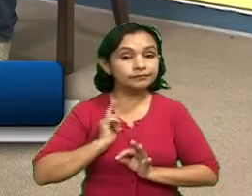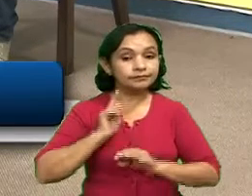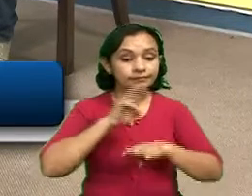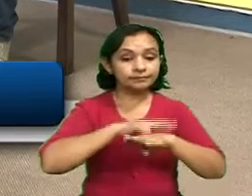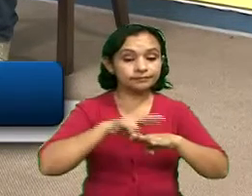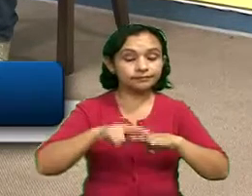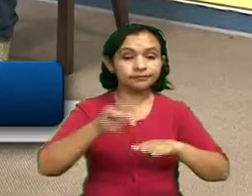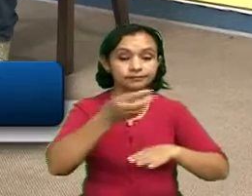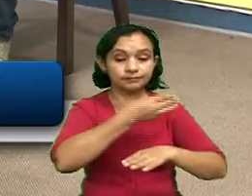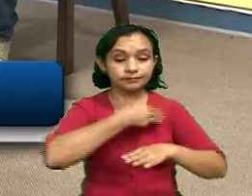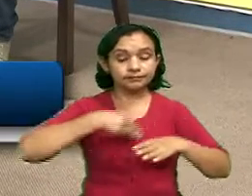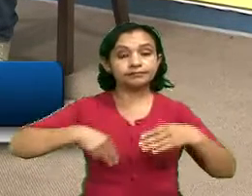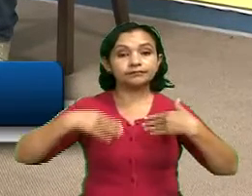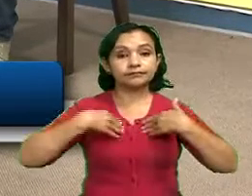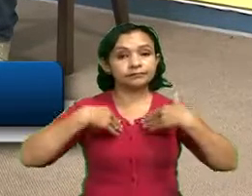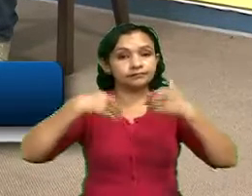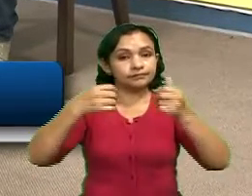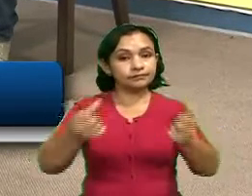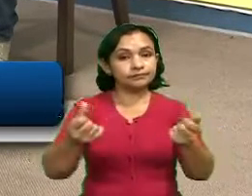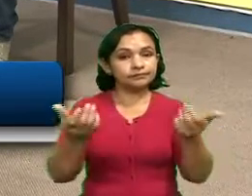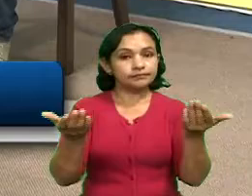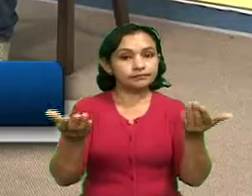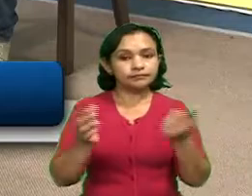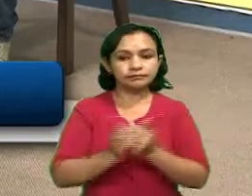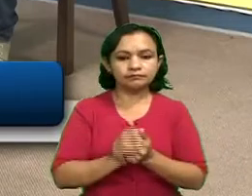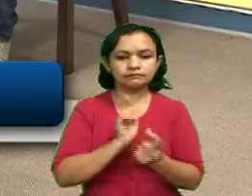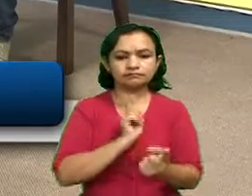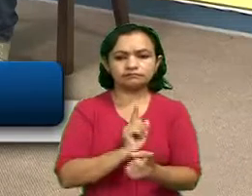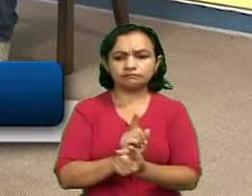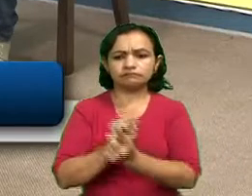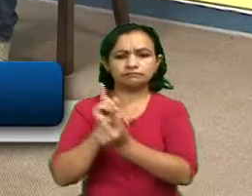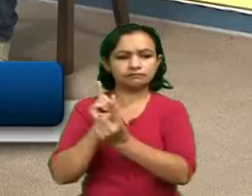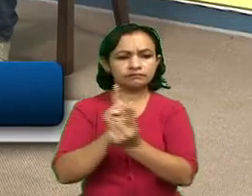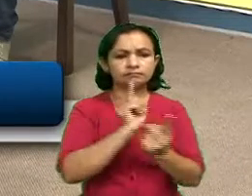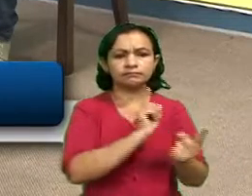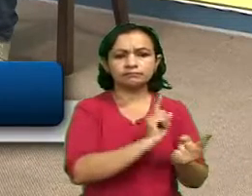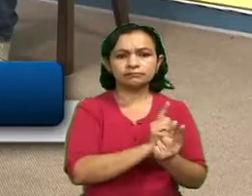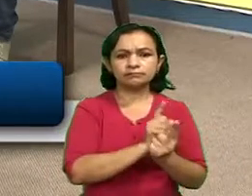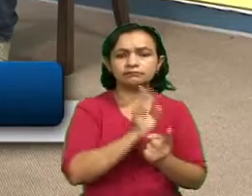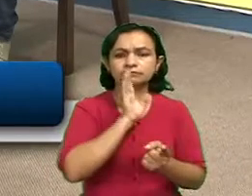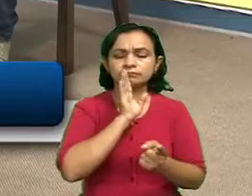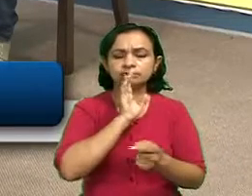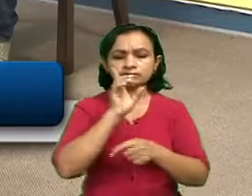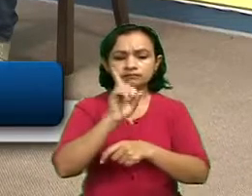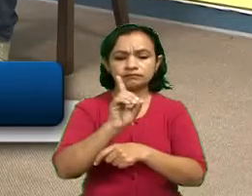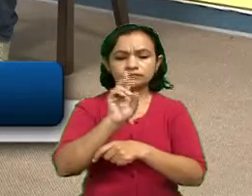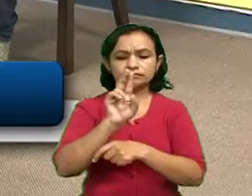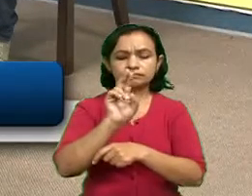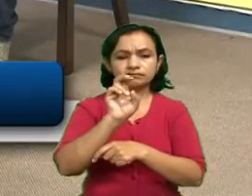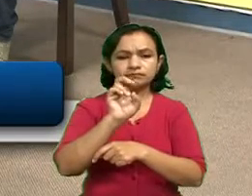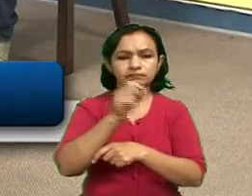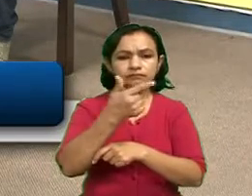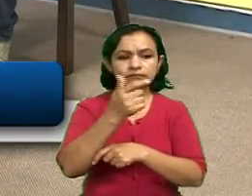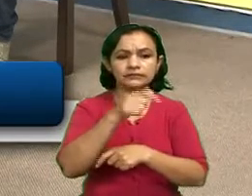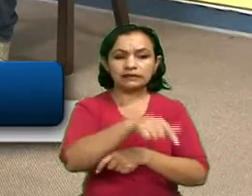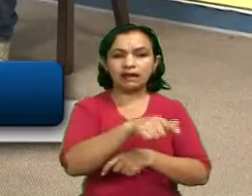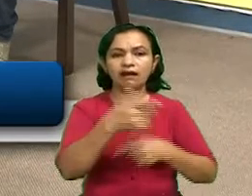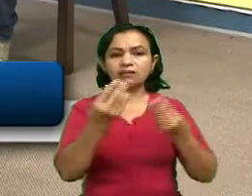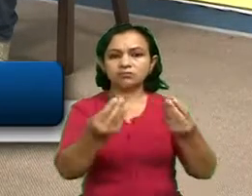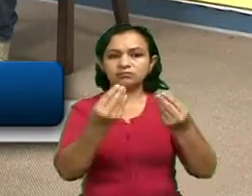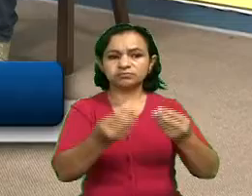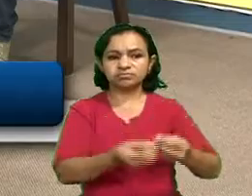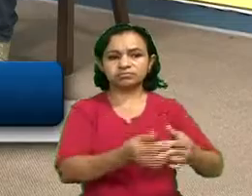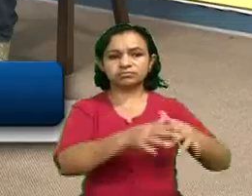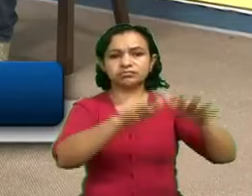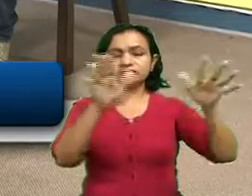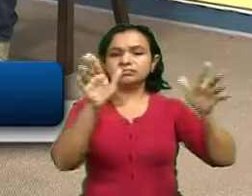normativas del ministerio, y si no encontramos, en este caso, en como estamos hablando de dengue, si no encontramos criaderos positivos